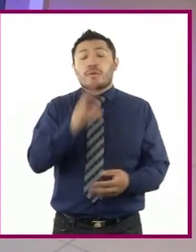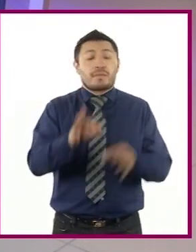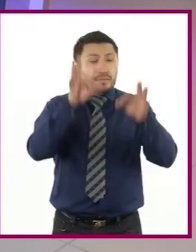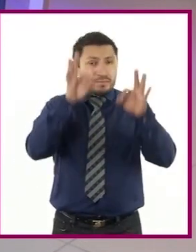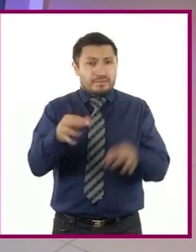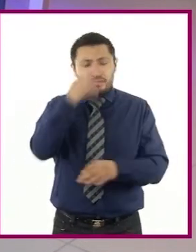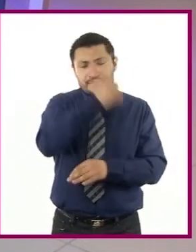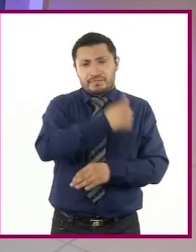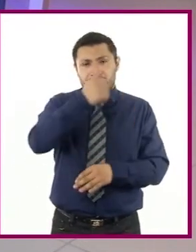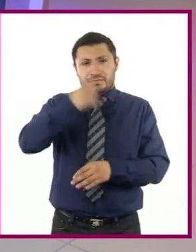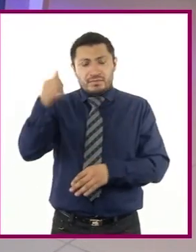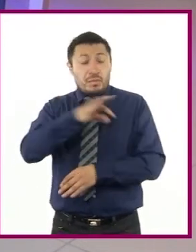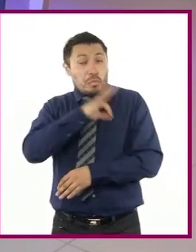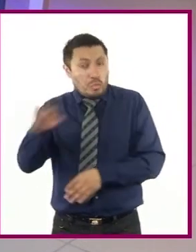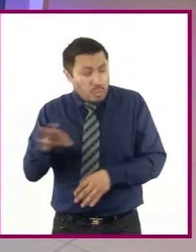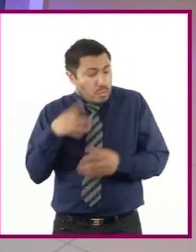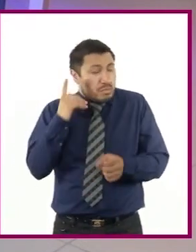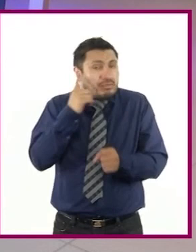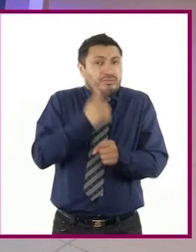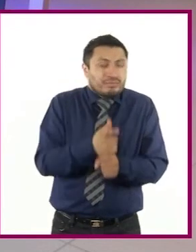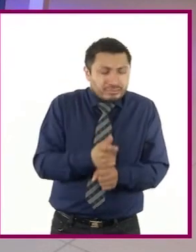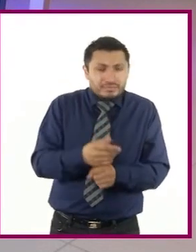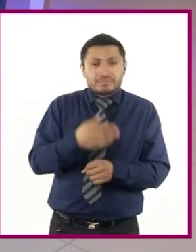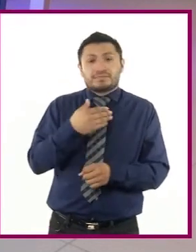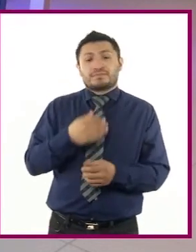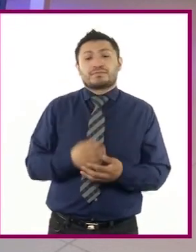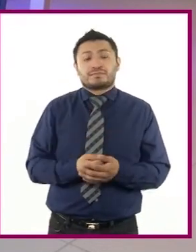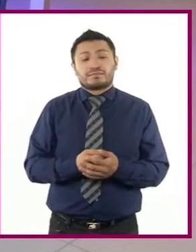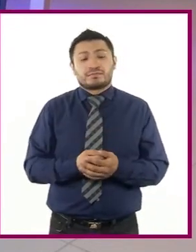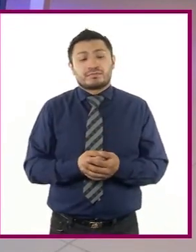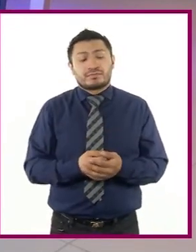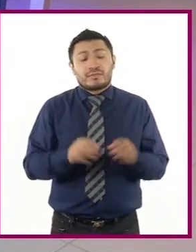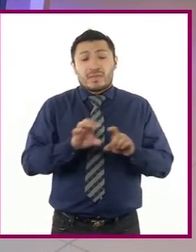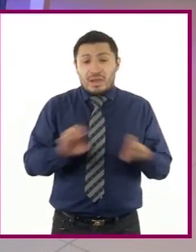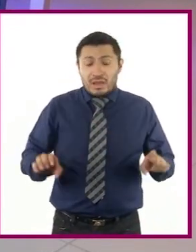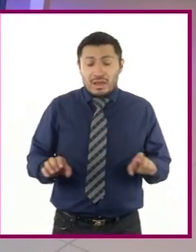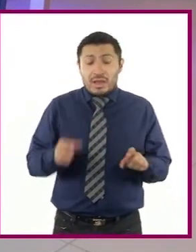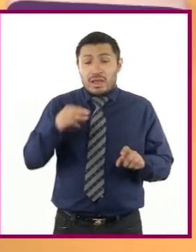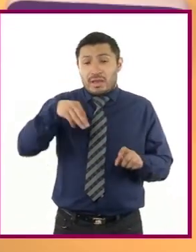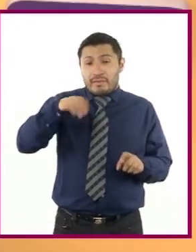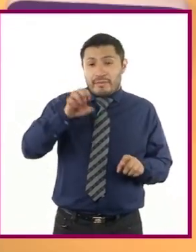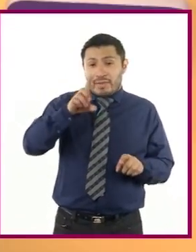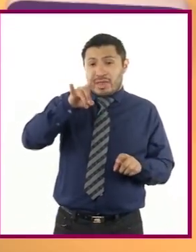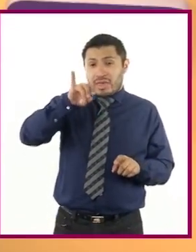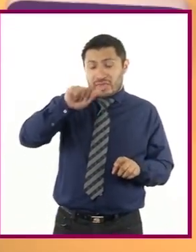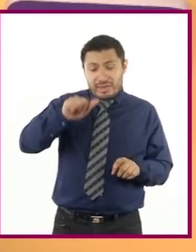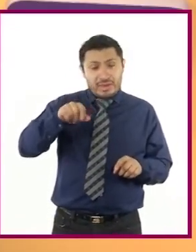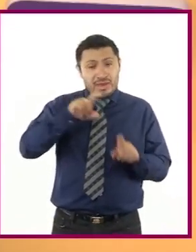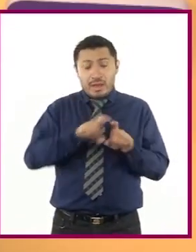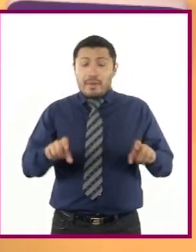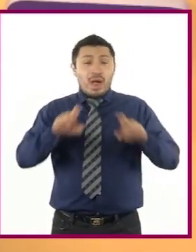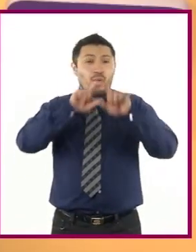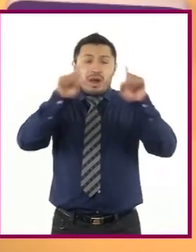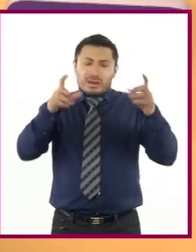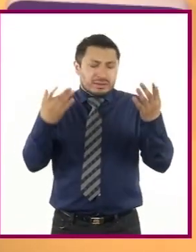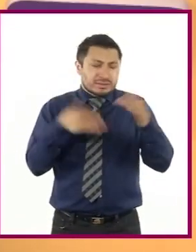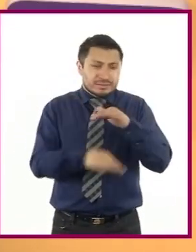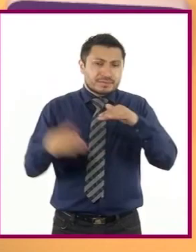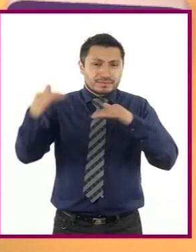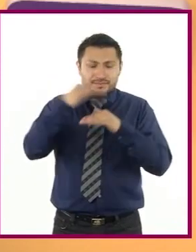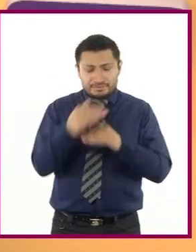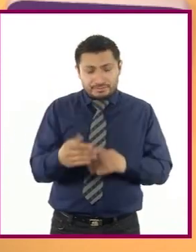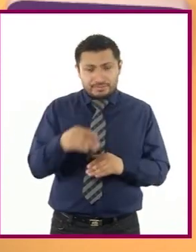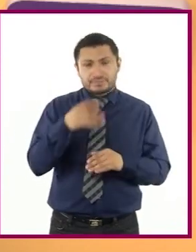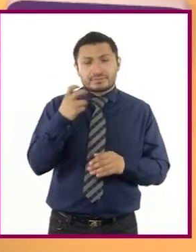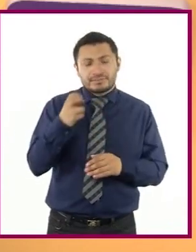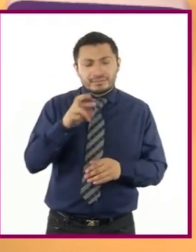cada uno puede esperar obtener, tanto por abajo como por encima de la media. Considerando lo anterior, la